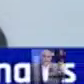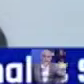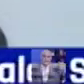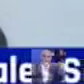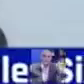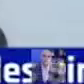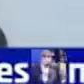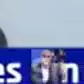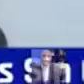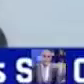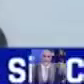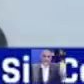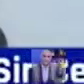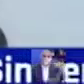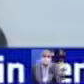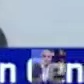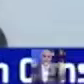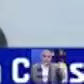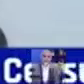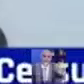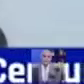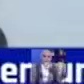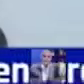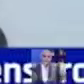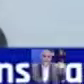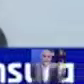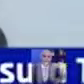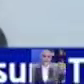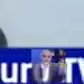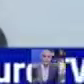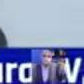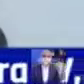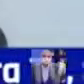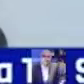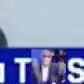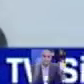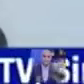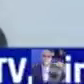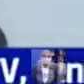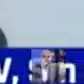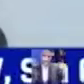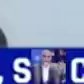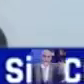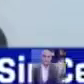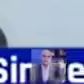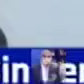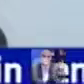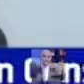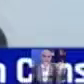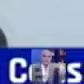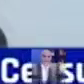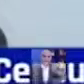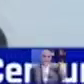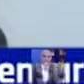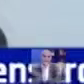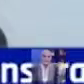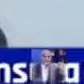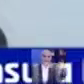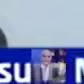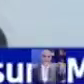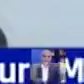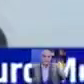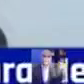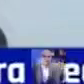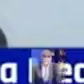para que de vista al año que viene en esta discusión de la reforma eléctrica, sepan quién les está informando y